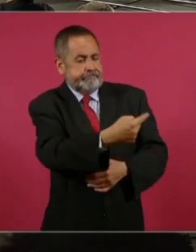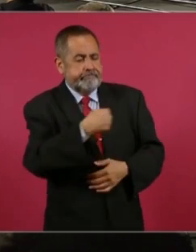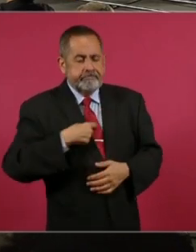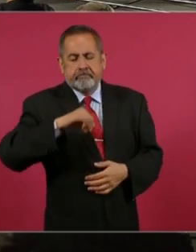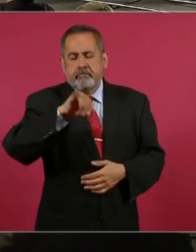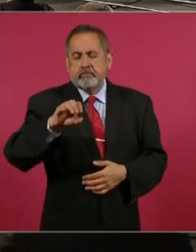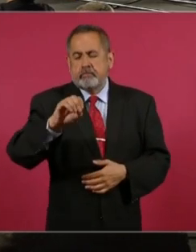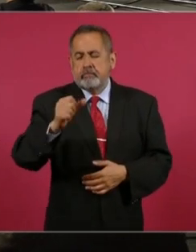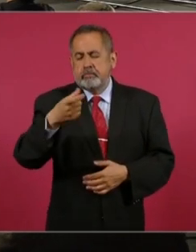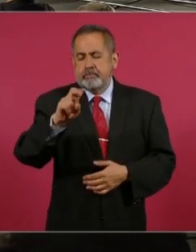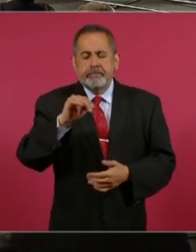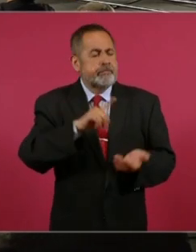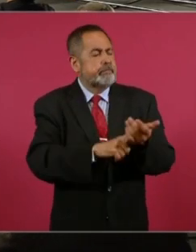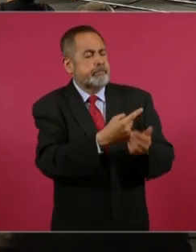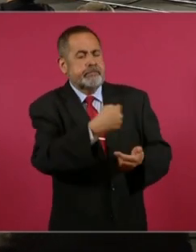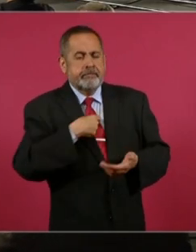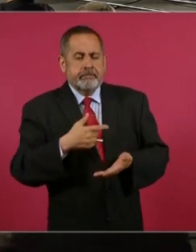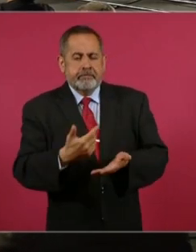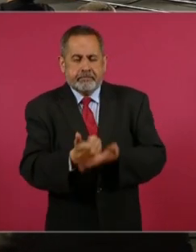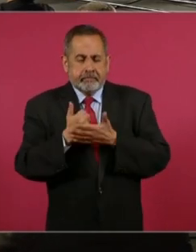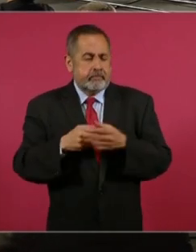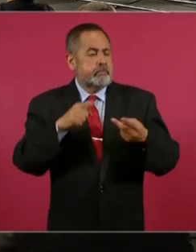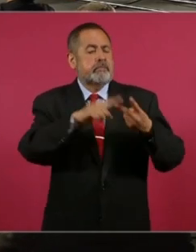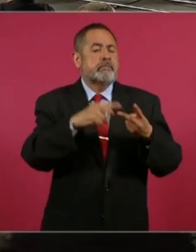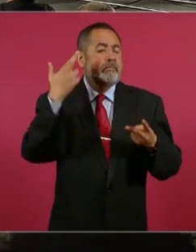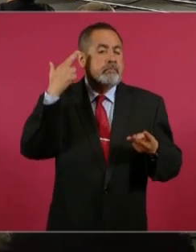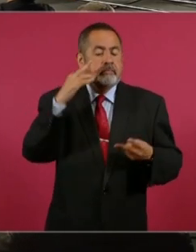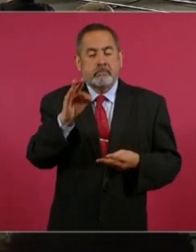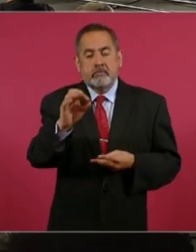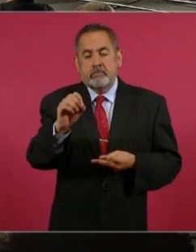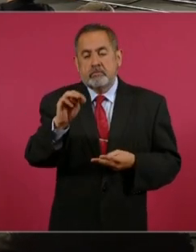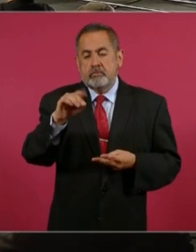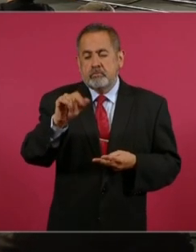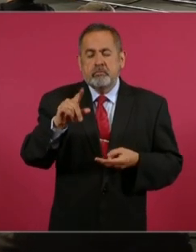y estamos en Radio Fórmula, en el radio